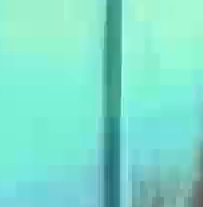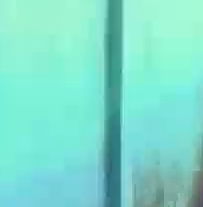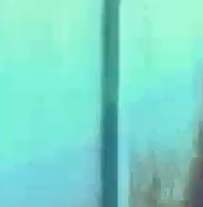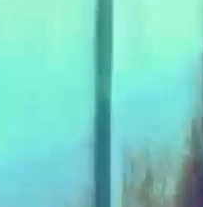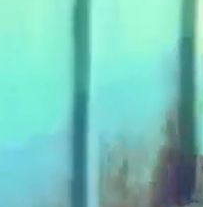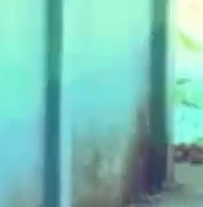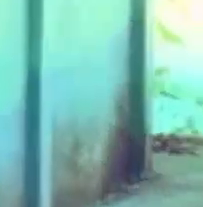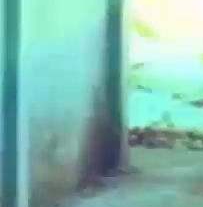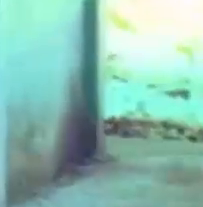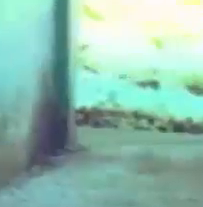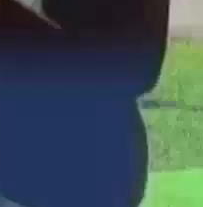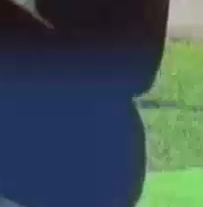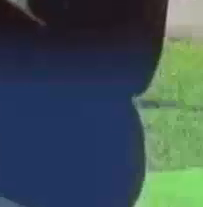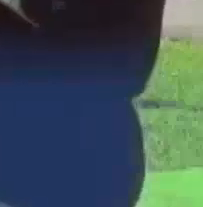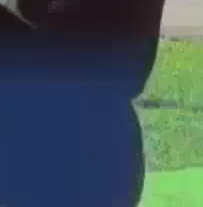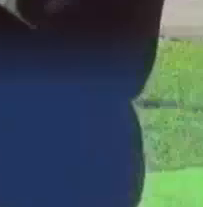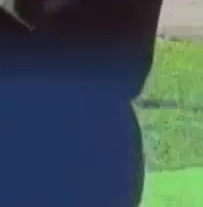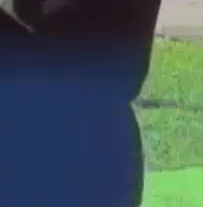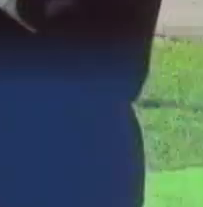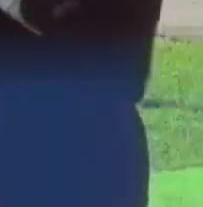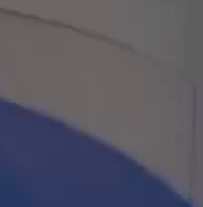Compromiso.